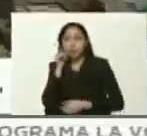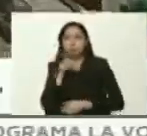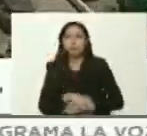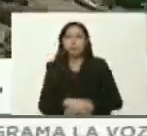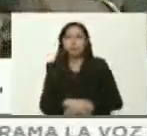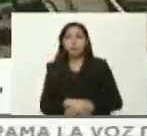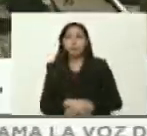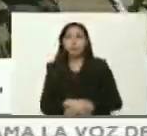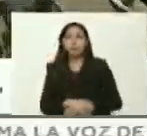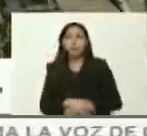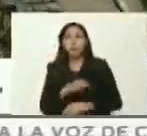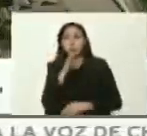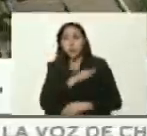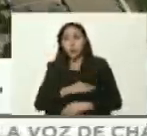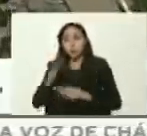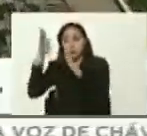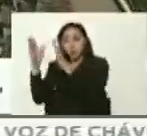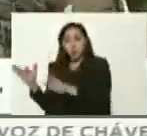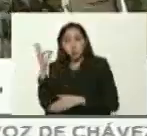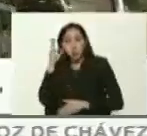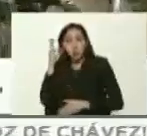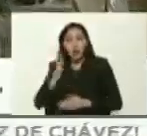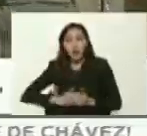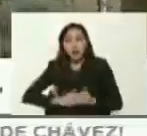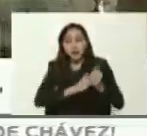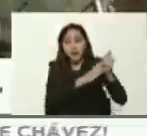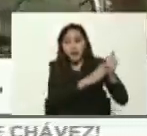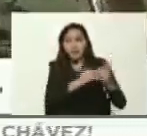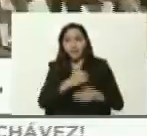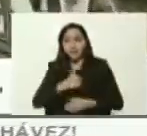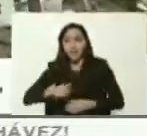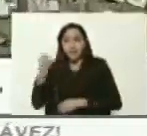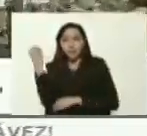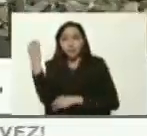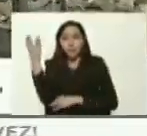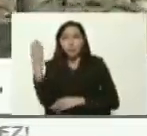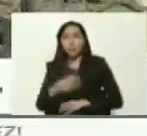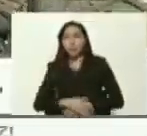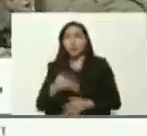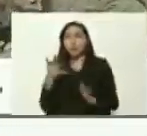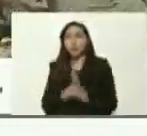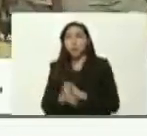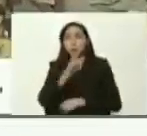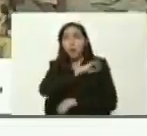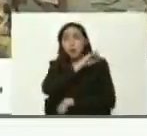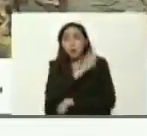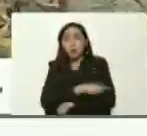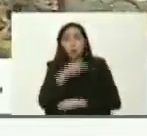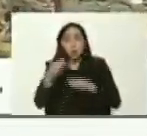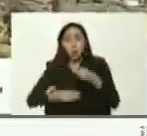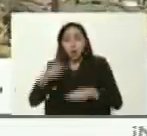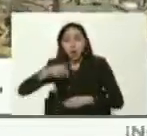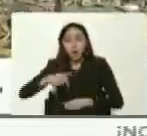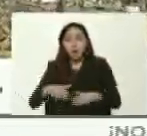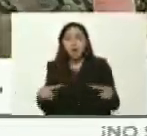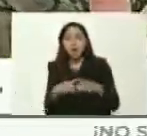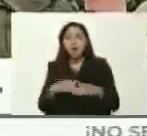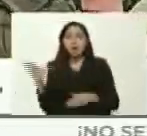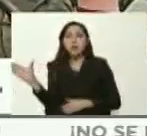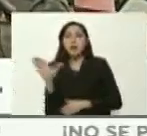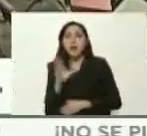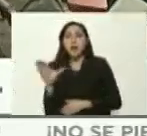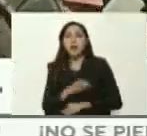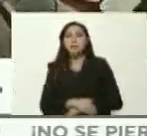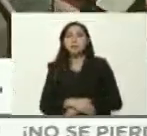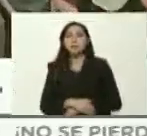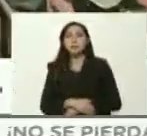social que es la que está aquí como jefa de esta comunidad, producto pues del sistema de fuerza que tenemos organizado en Caracas, presidente. Y